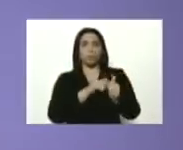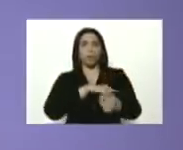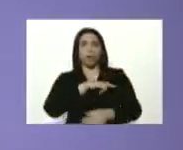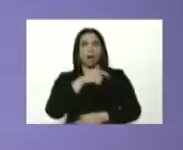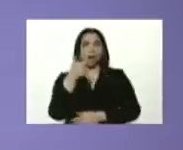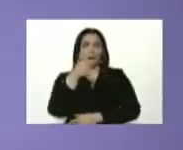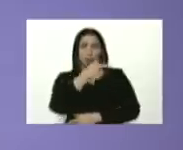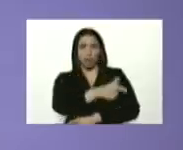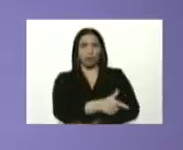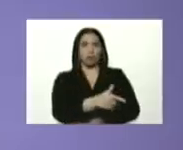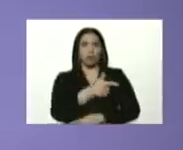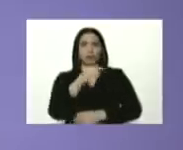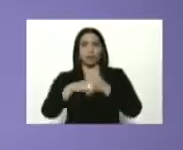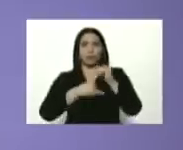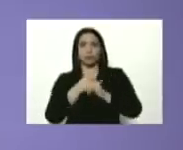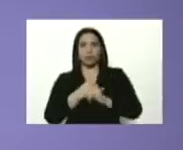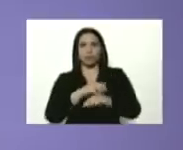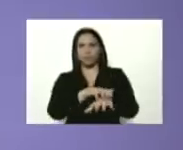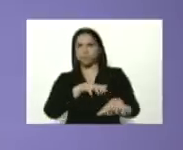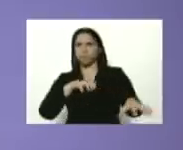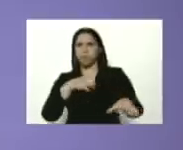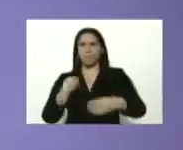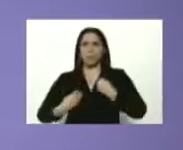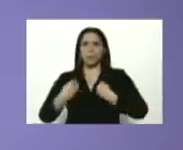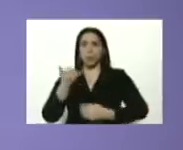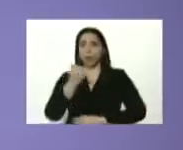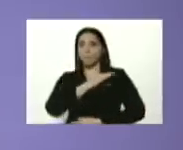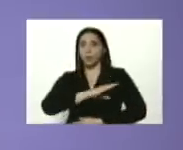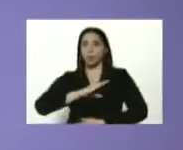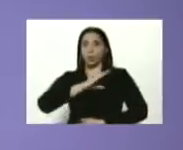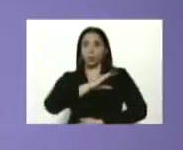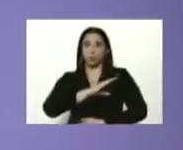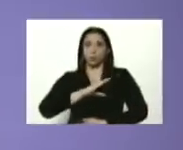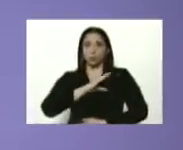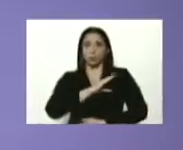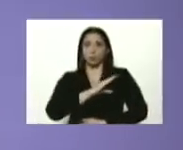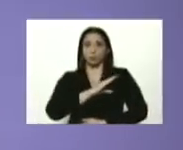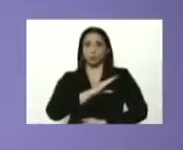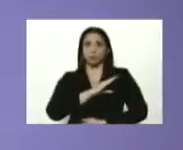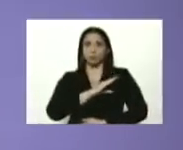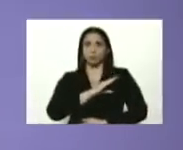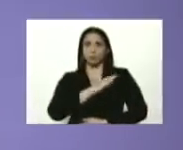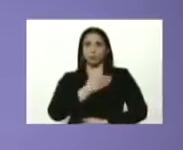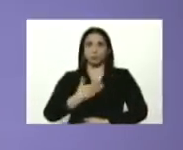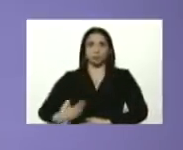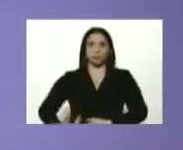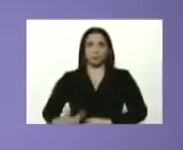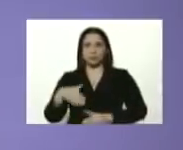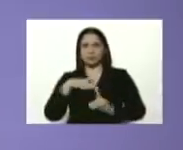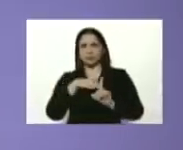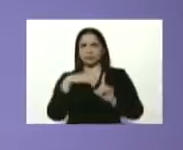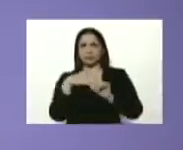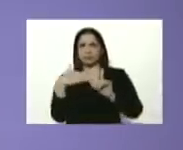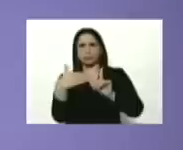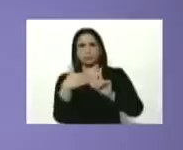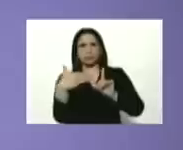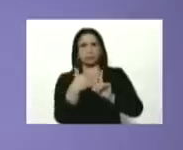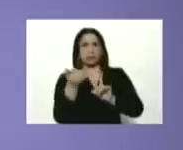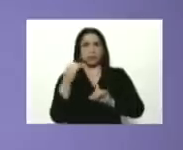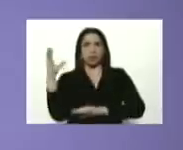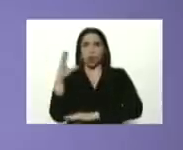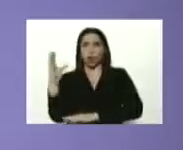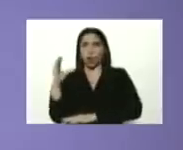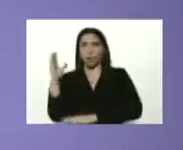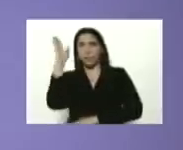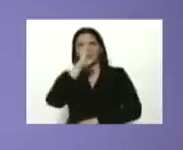mayor preocupación que muestra la Comisión Presidencial para la Atención del COVID-19 ha sido la amenaza que se presenta desde Colombia y